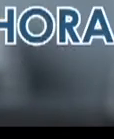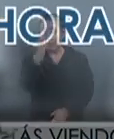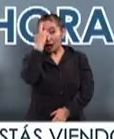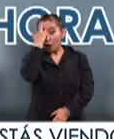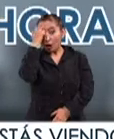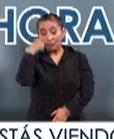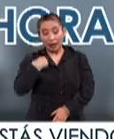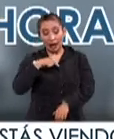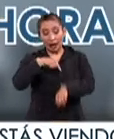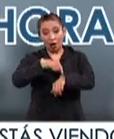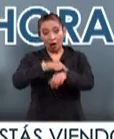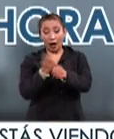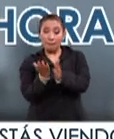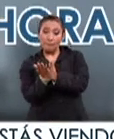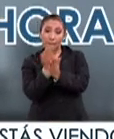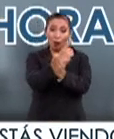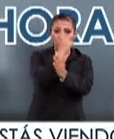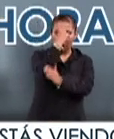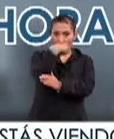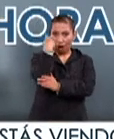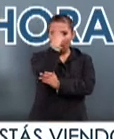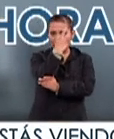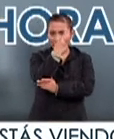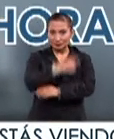Recuerda trazar tu reloj 1 hora.